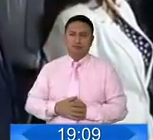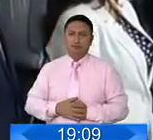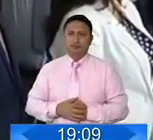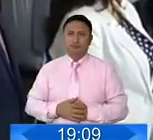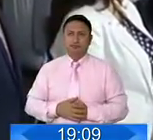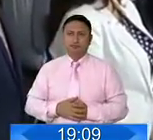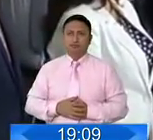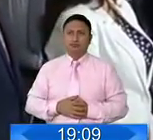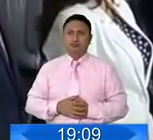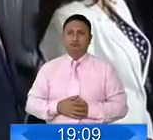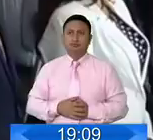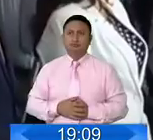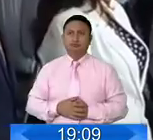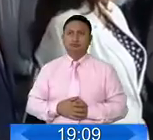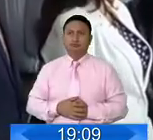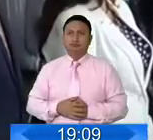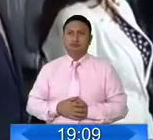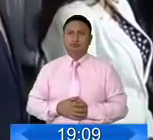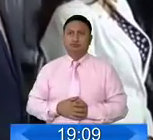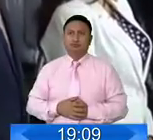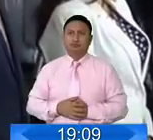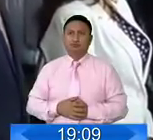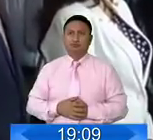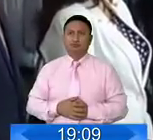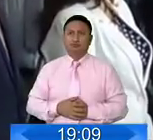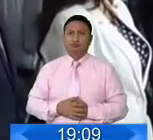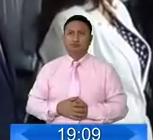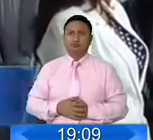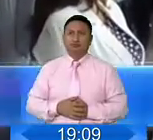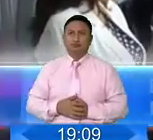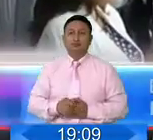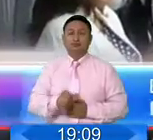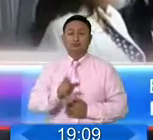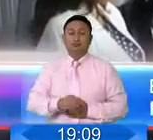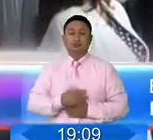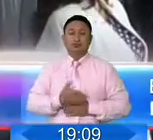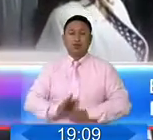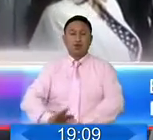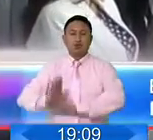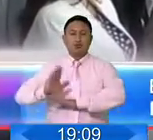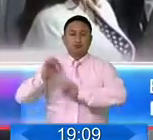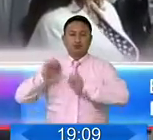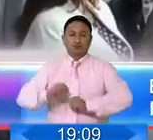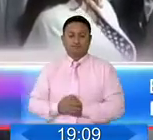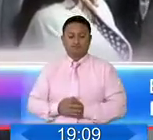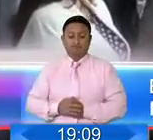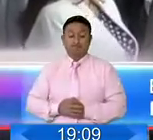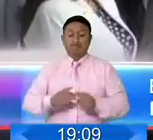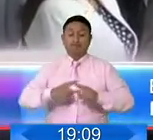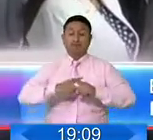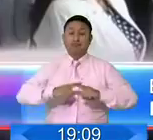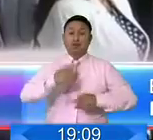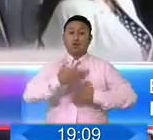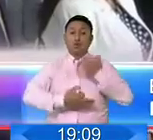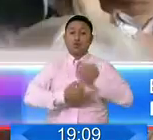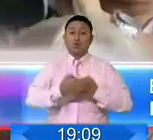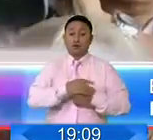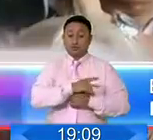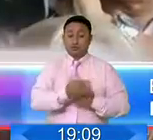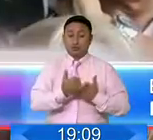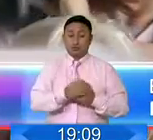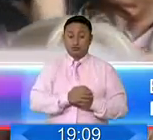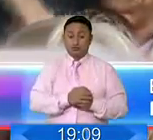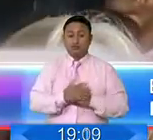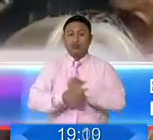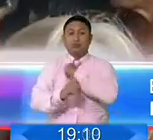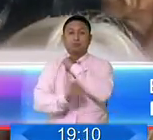juro. Si así lo hace, que la sociedad lo premie. Caso contrario, que la... Ex juez de primera instancia en tránsito, lo penal